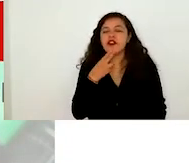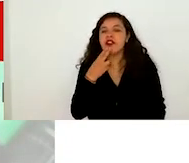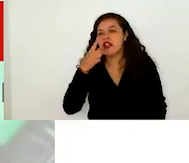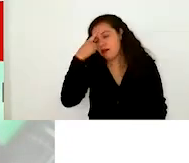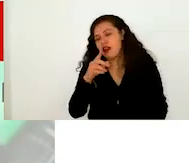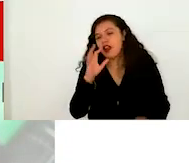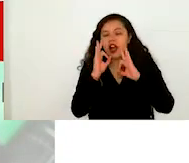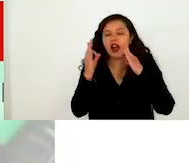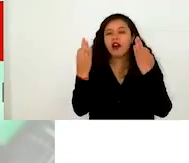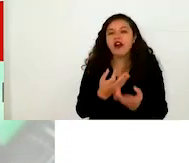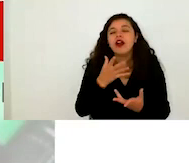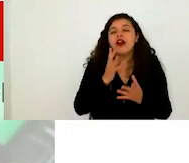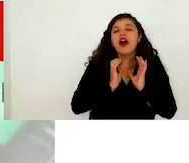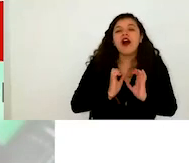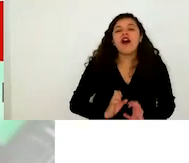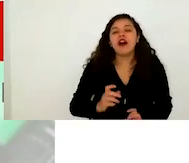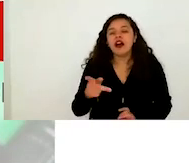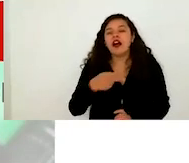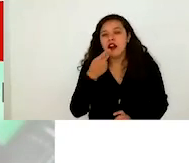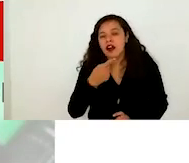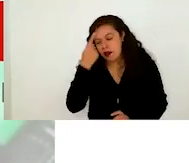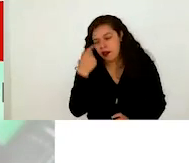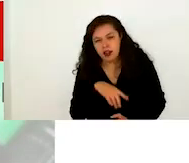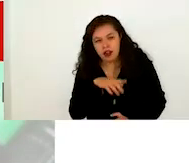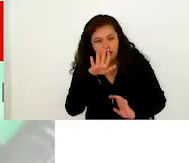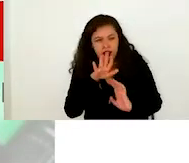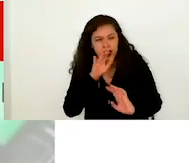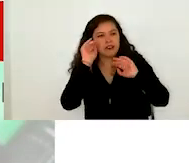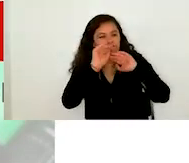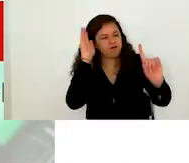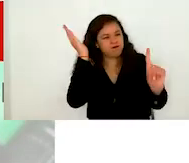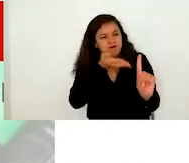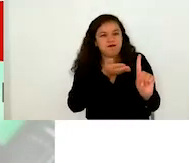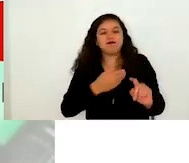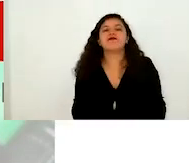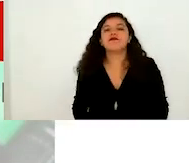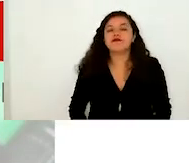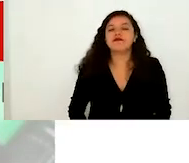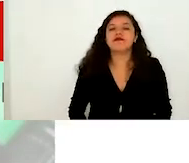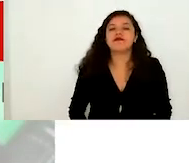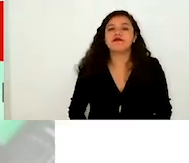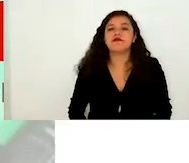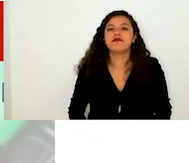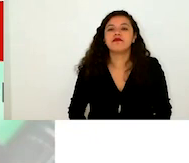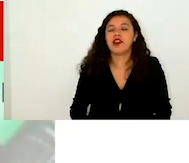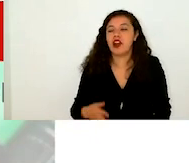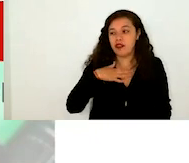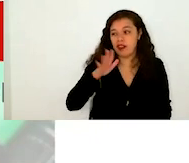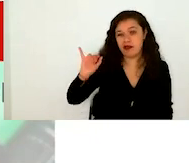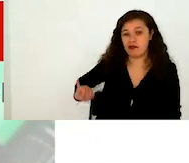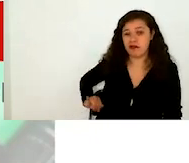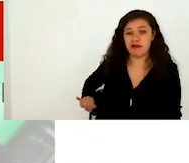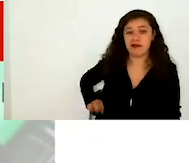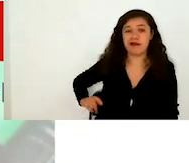lenguaje no verbal para persuadir para personalidad otro día sexy que no me interesa pero muchas veces